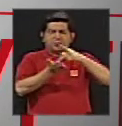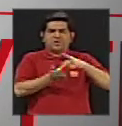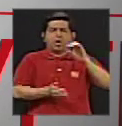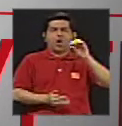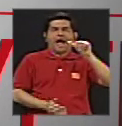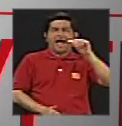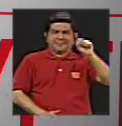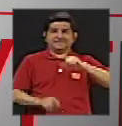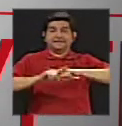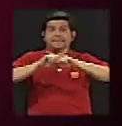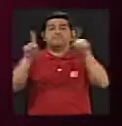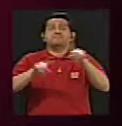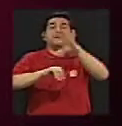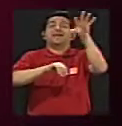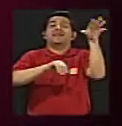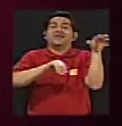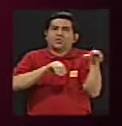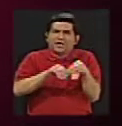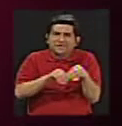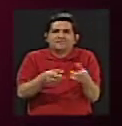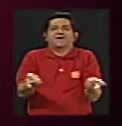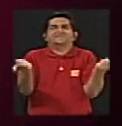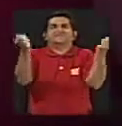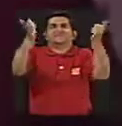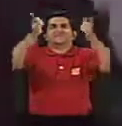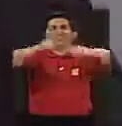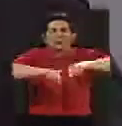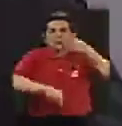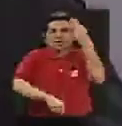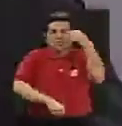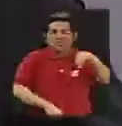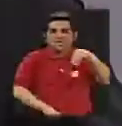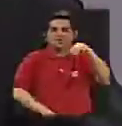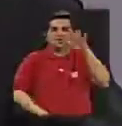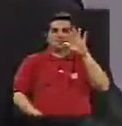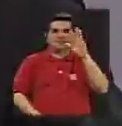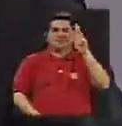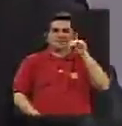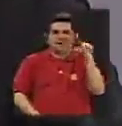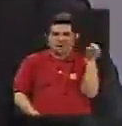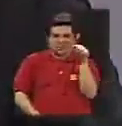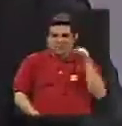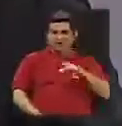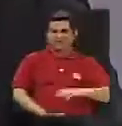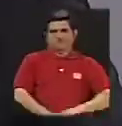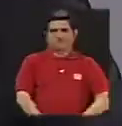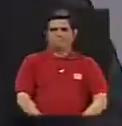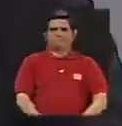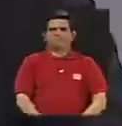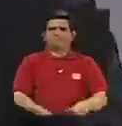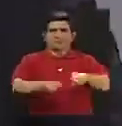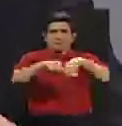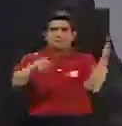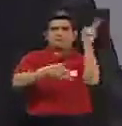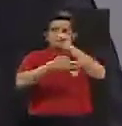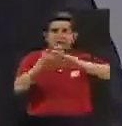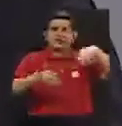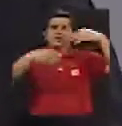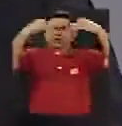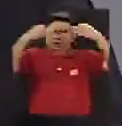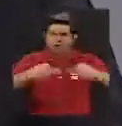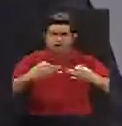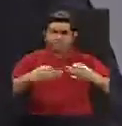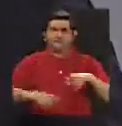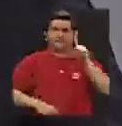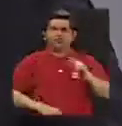OAS. Pero además, con lo ocurrido el miércoles 5 de marzo, el Semanario Universidad decidió sacar